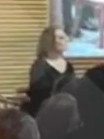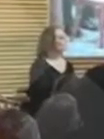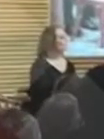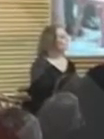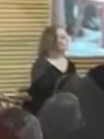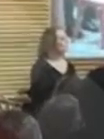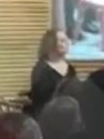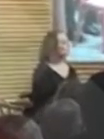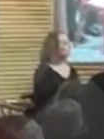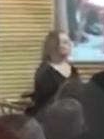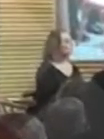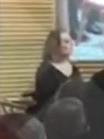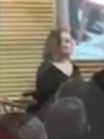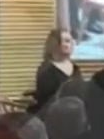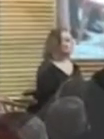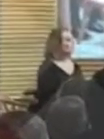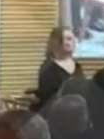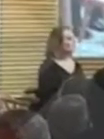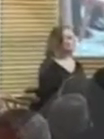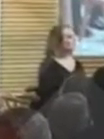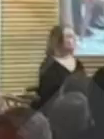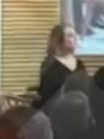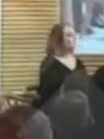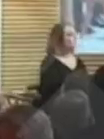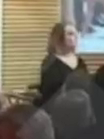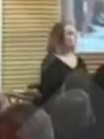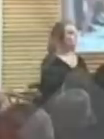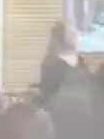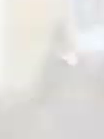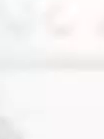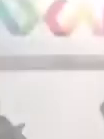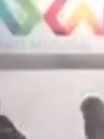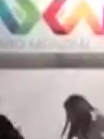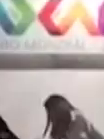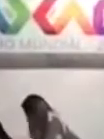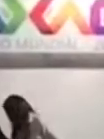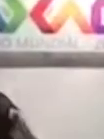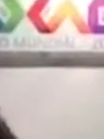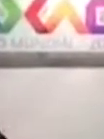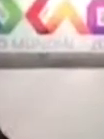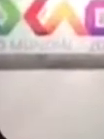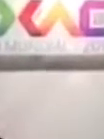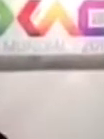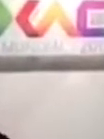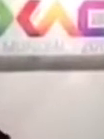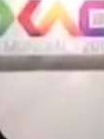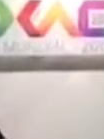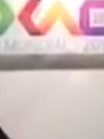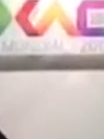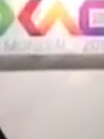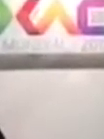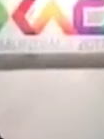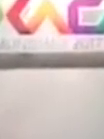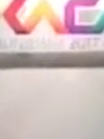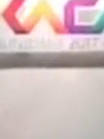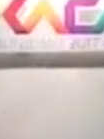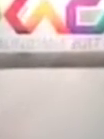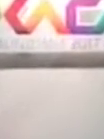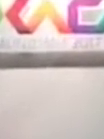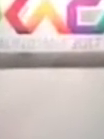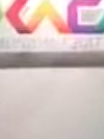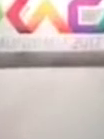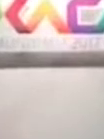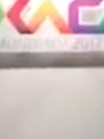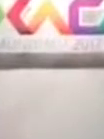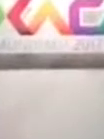padre. Así lo seguiré haciendo toda mi vida. Ahí están los resultados, ahí están los números, ahí están